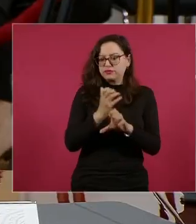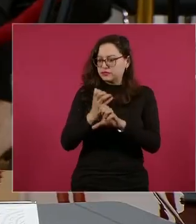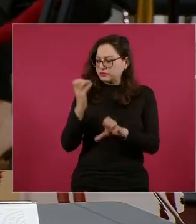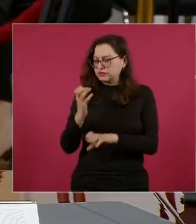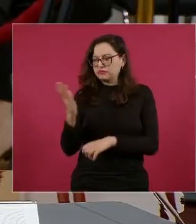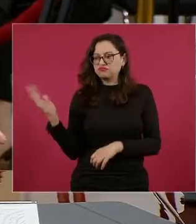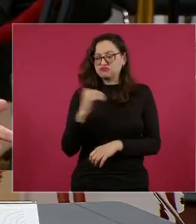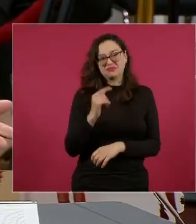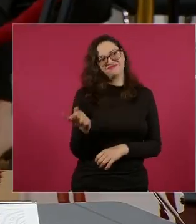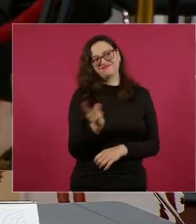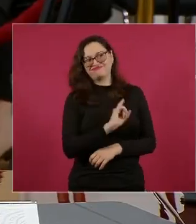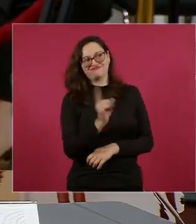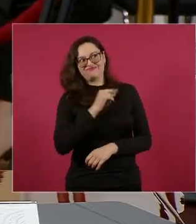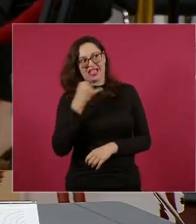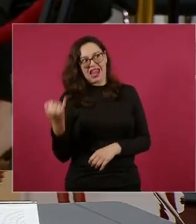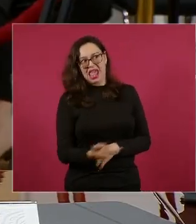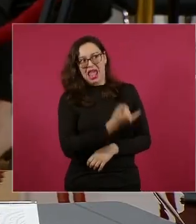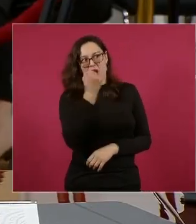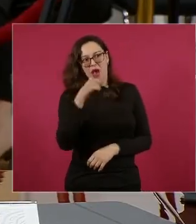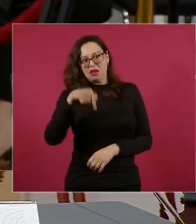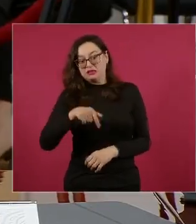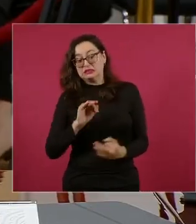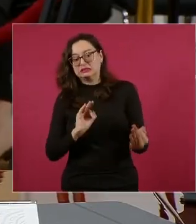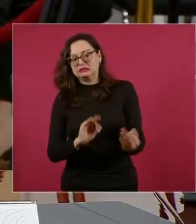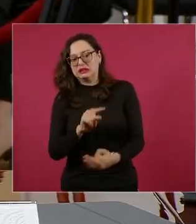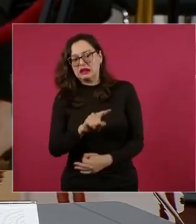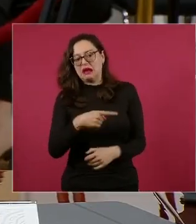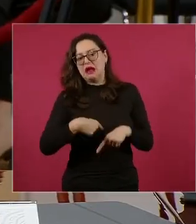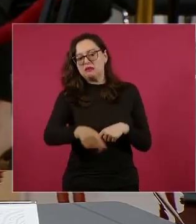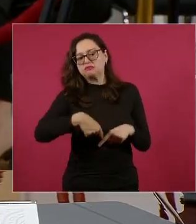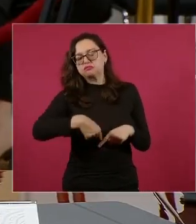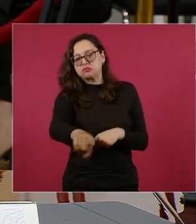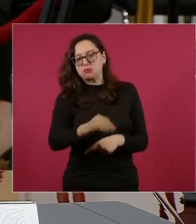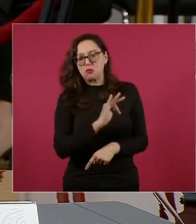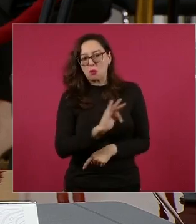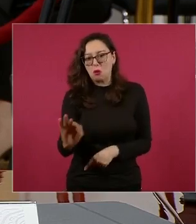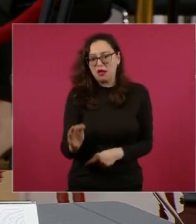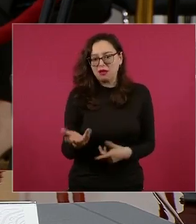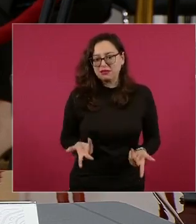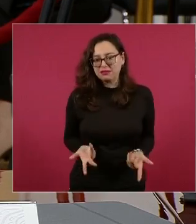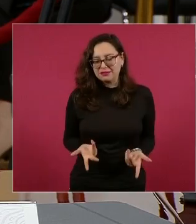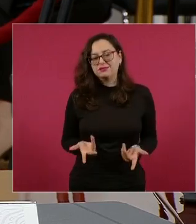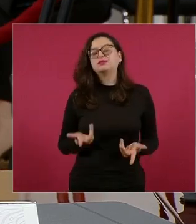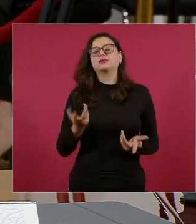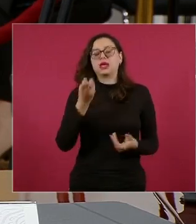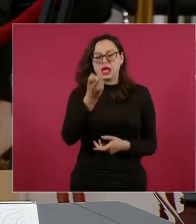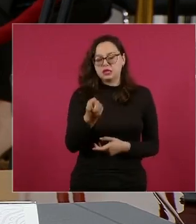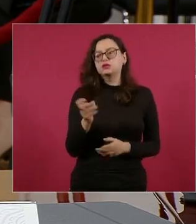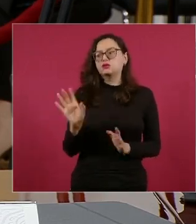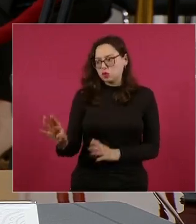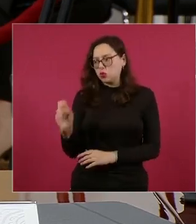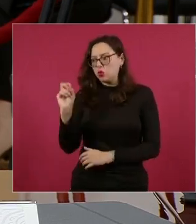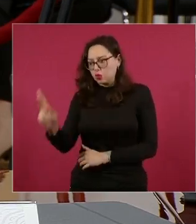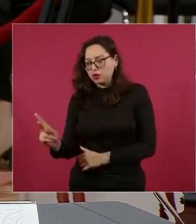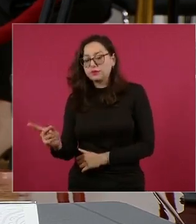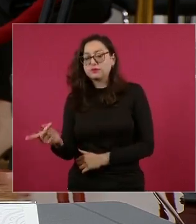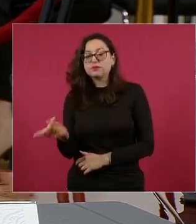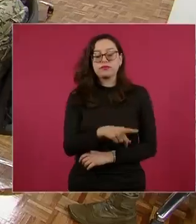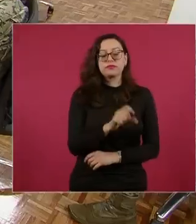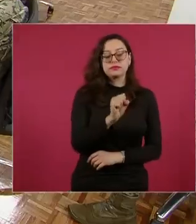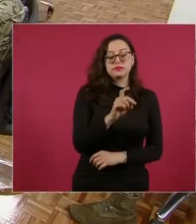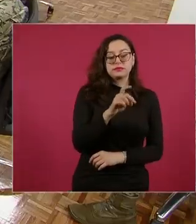y tal. Entonces, lo que estamos haciendo ahora es, por un lado, tanto la defensa, la Sedena,